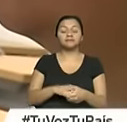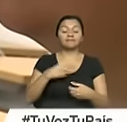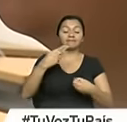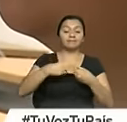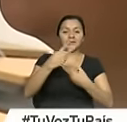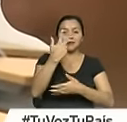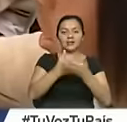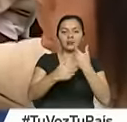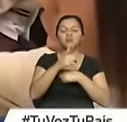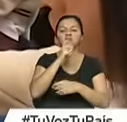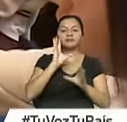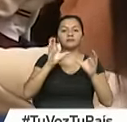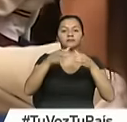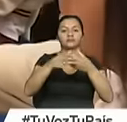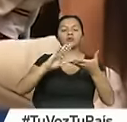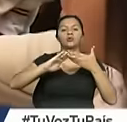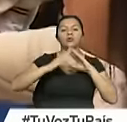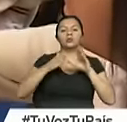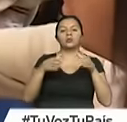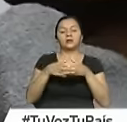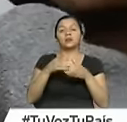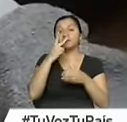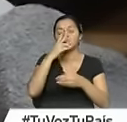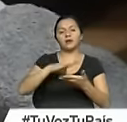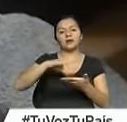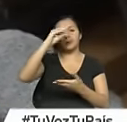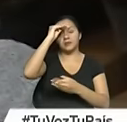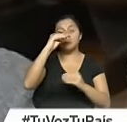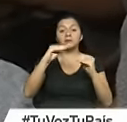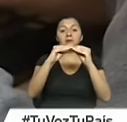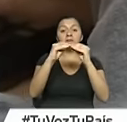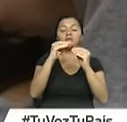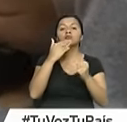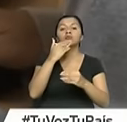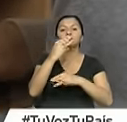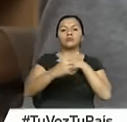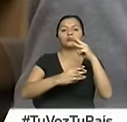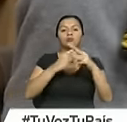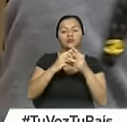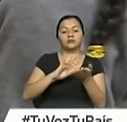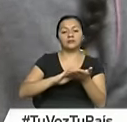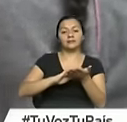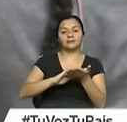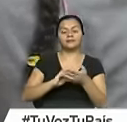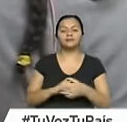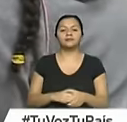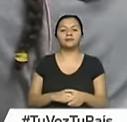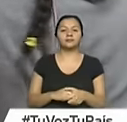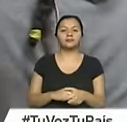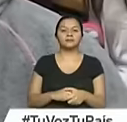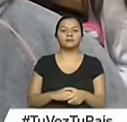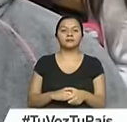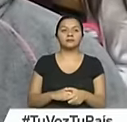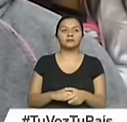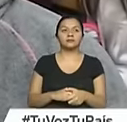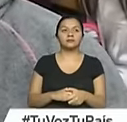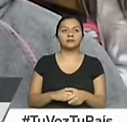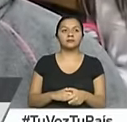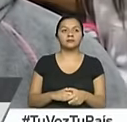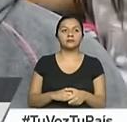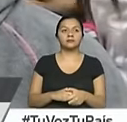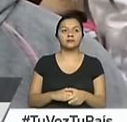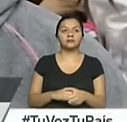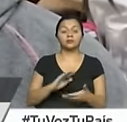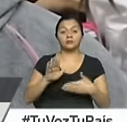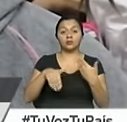su hija a este espacio comunitario para aprender más sobre el mundo digital. Venimos aquí en